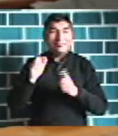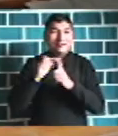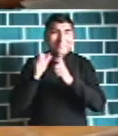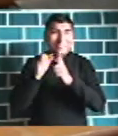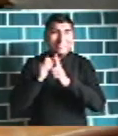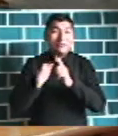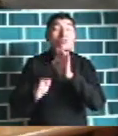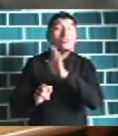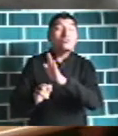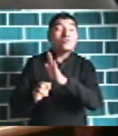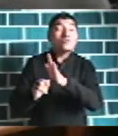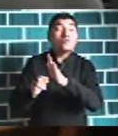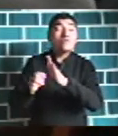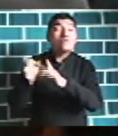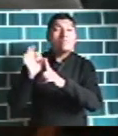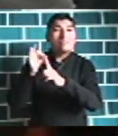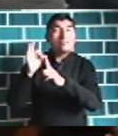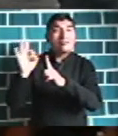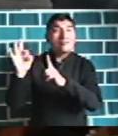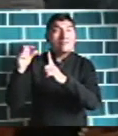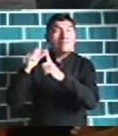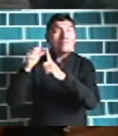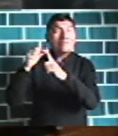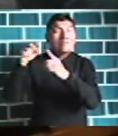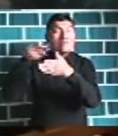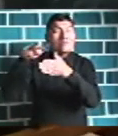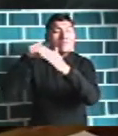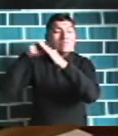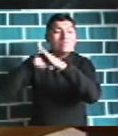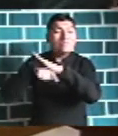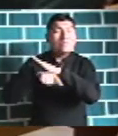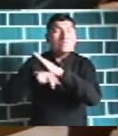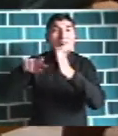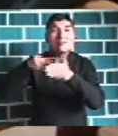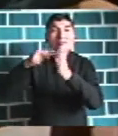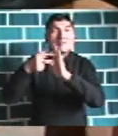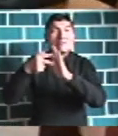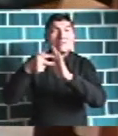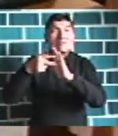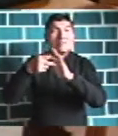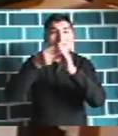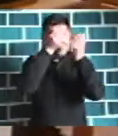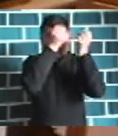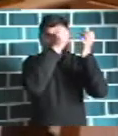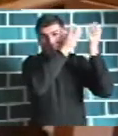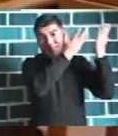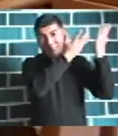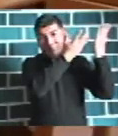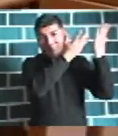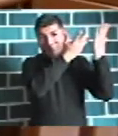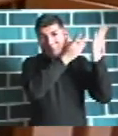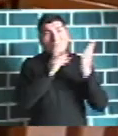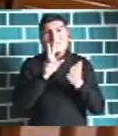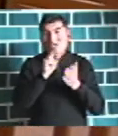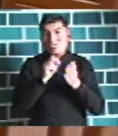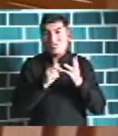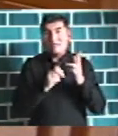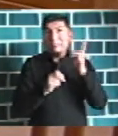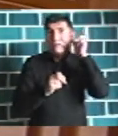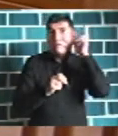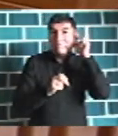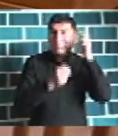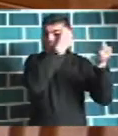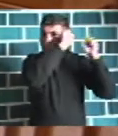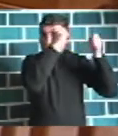que en su raíz verbal significa lo mismo que obedecer no es un escuchar para no